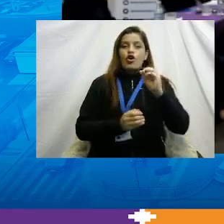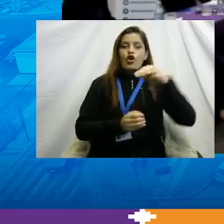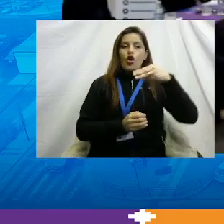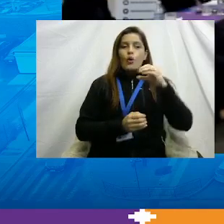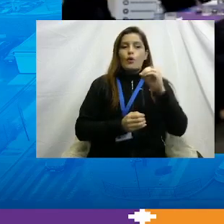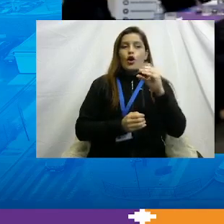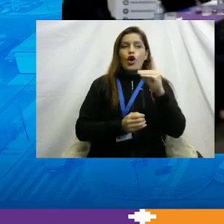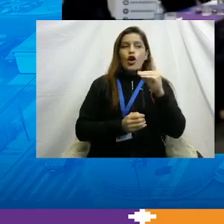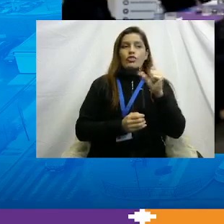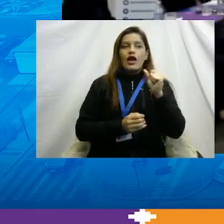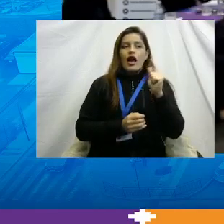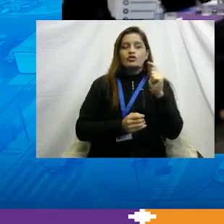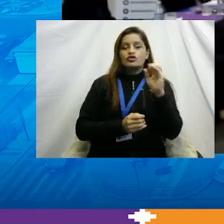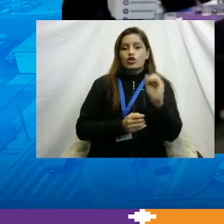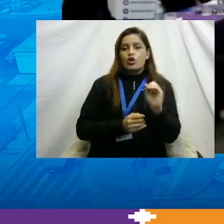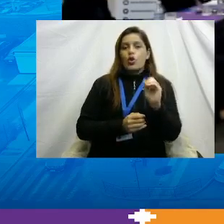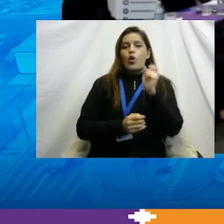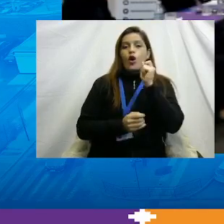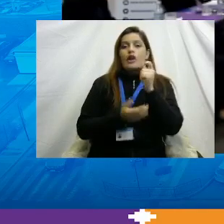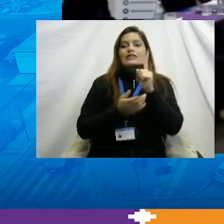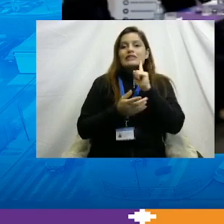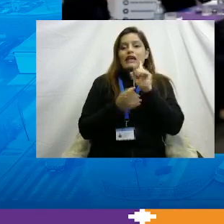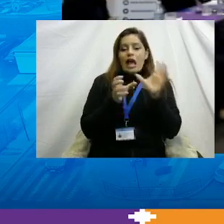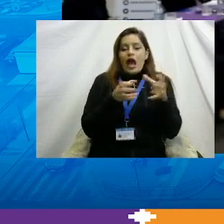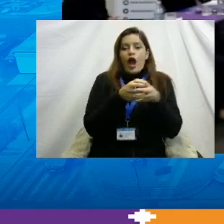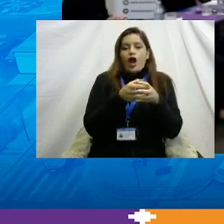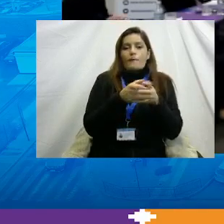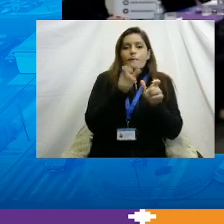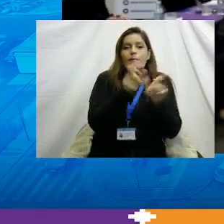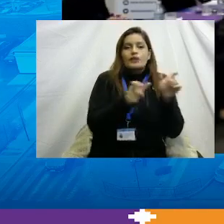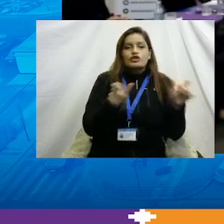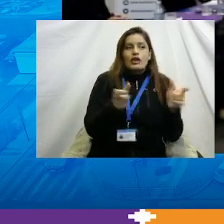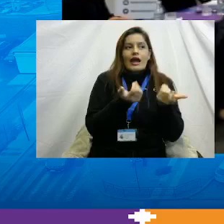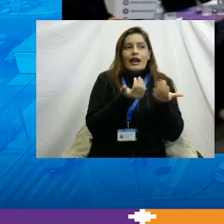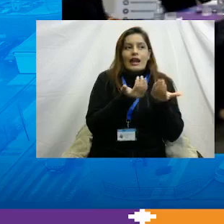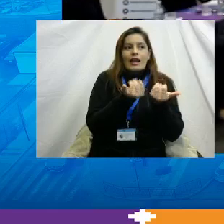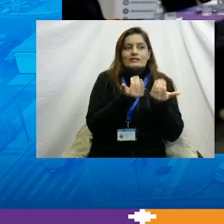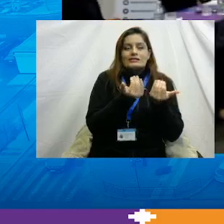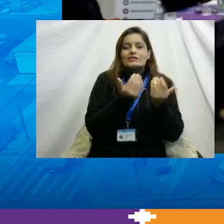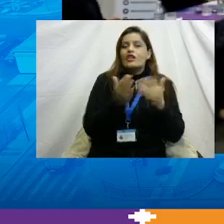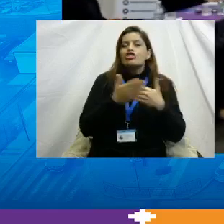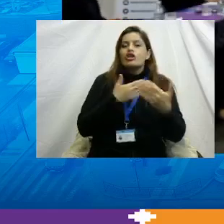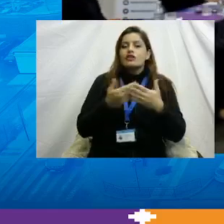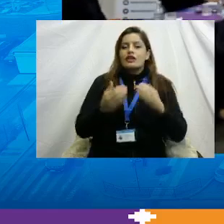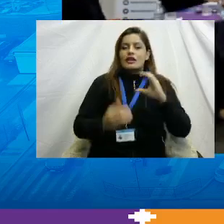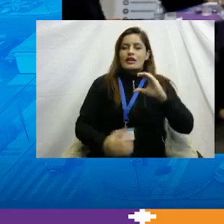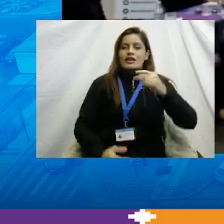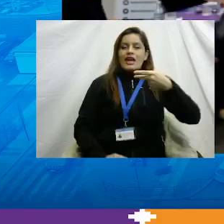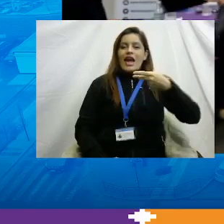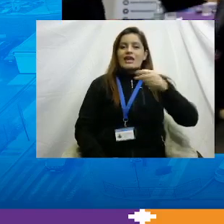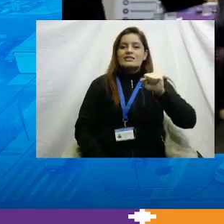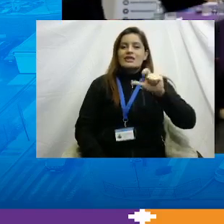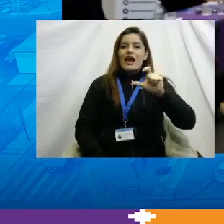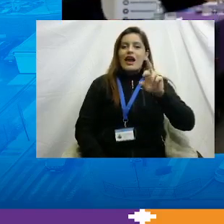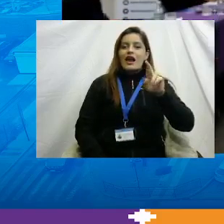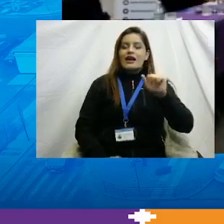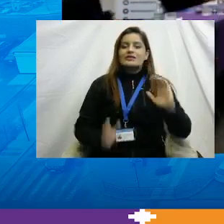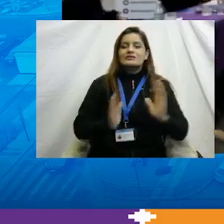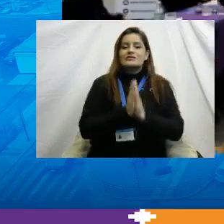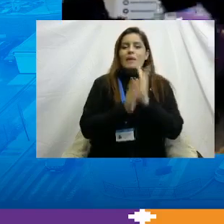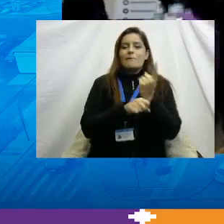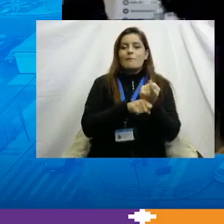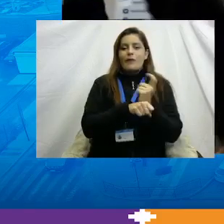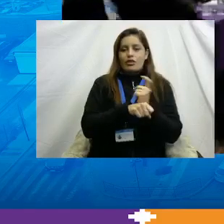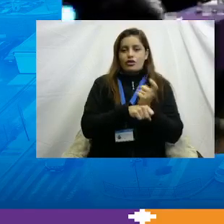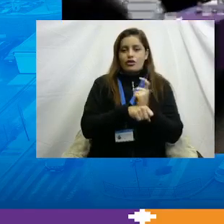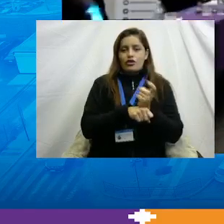varias organizaciones y hay varios conjuntos habitacionales que requieren en la Chacra San Pedro este comodato. Entonces es súper